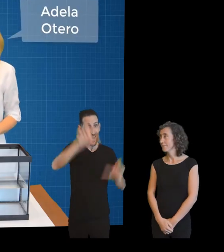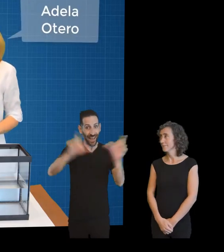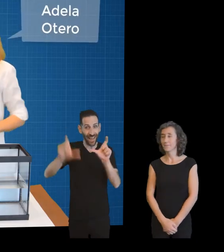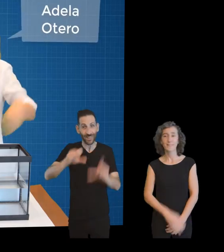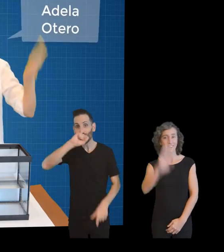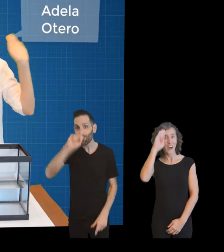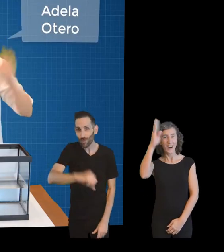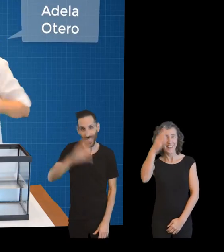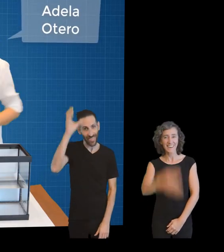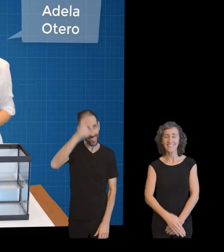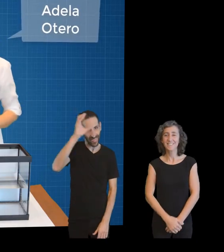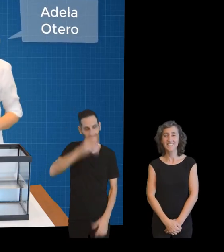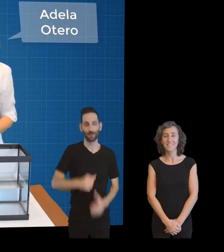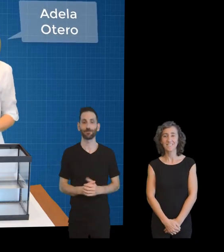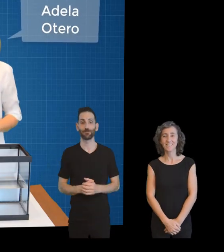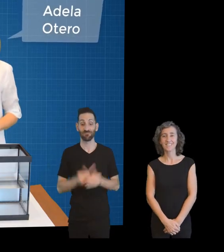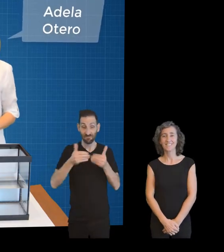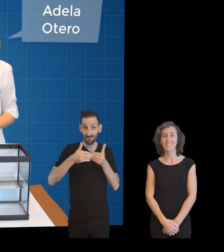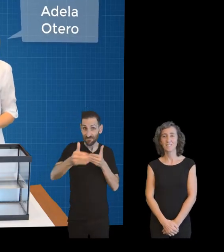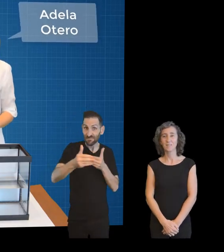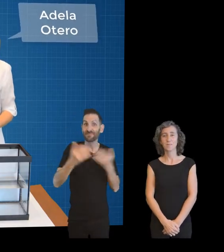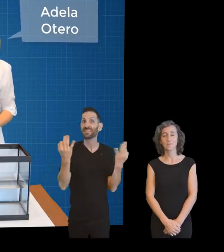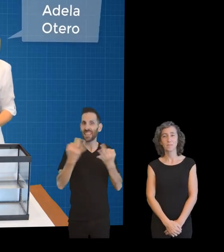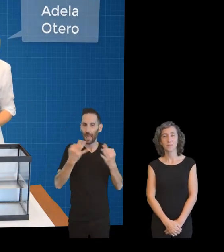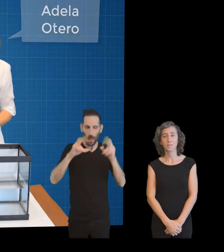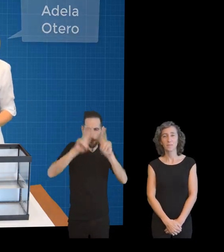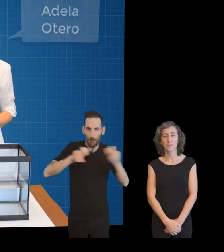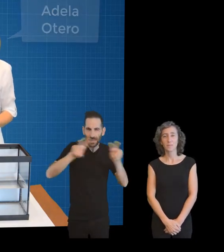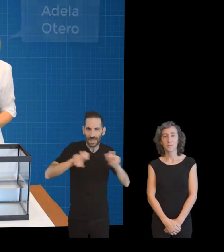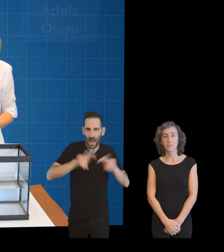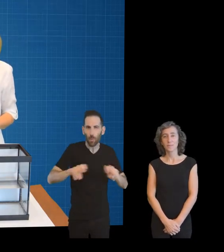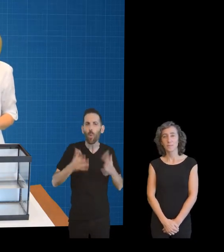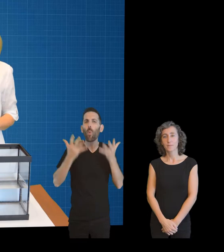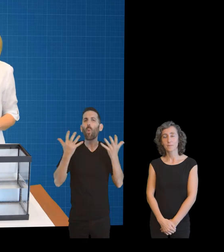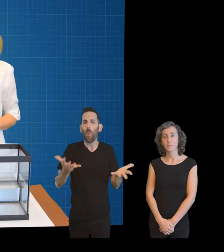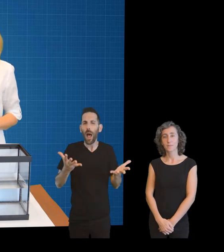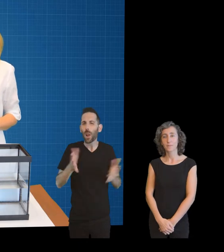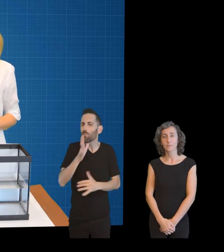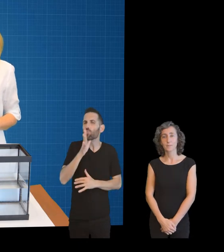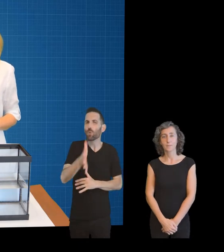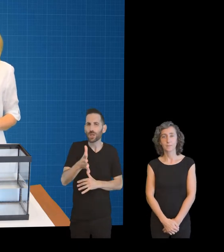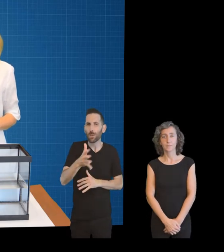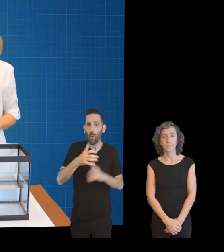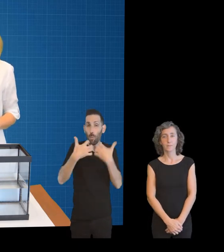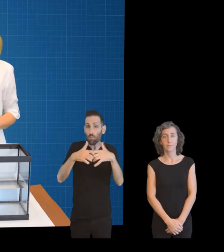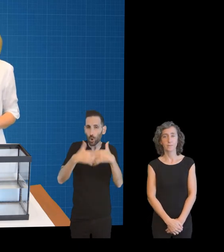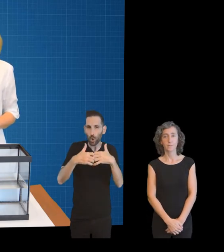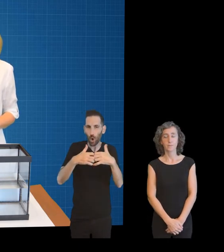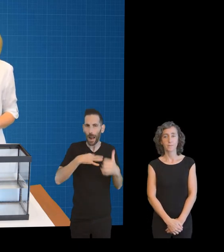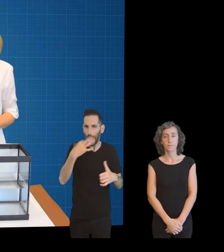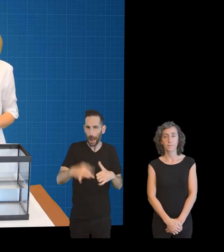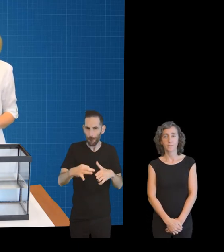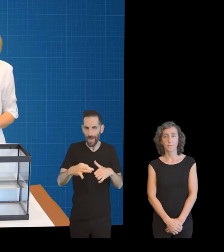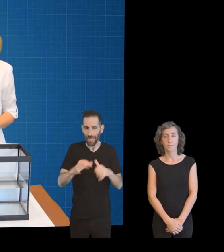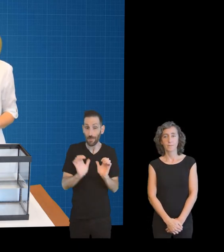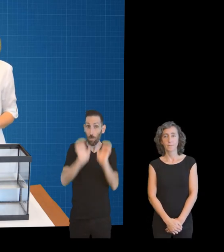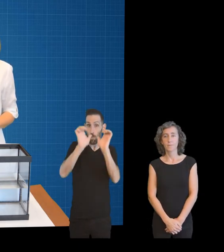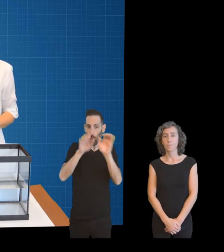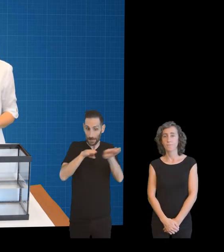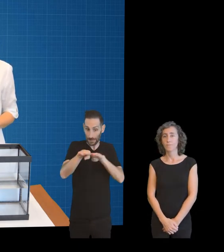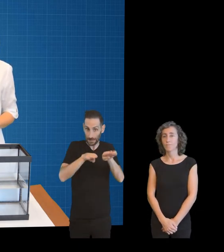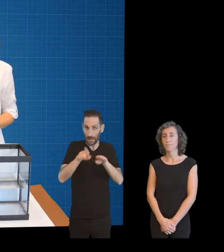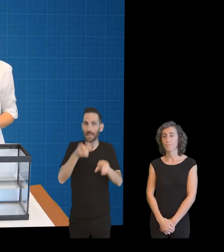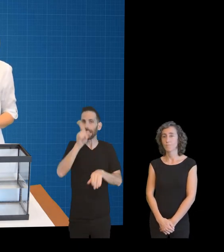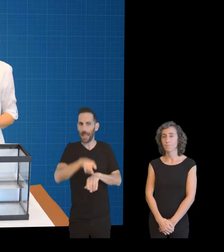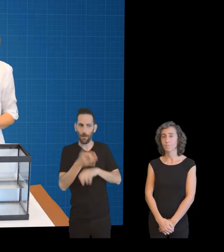¡Hola, gente de ciencia! ¡Hola! Los próximos minutos investigaremos cale o motor capaz de mover las placas tectónicas y faremos un